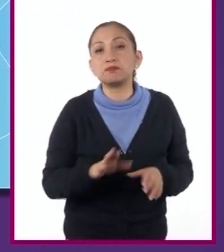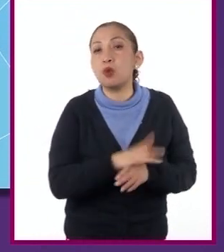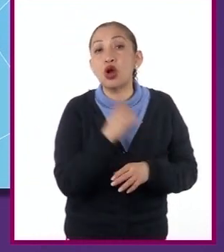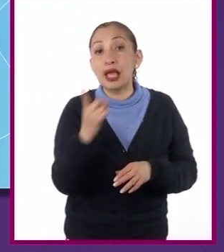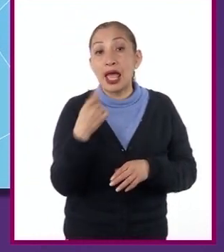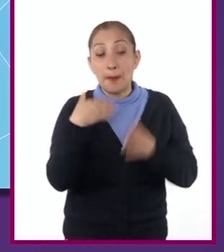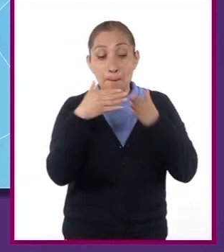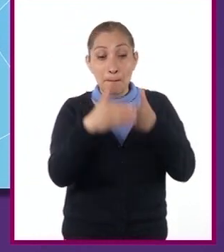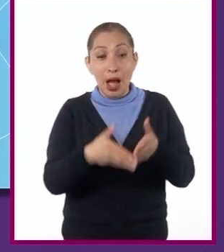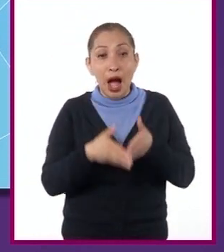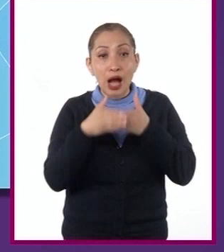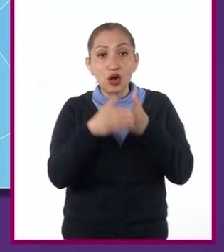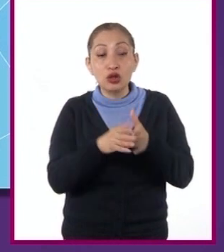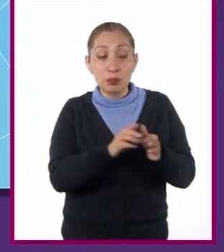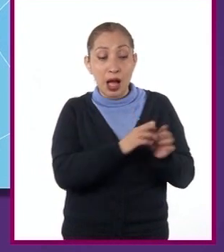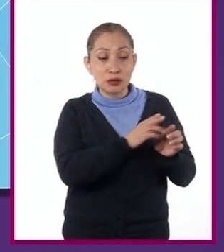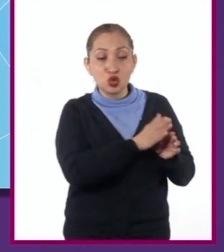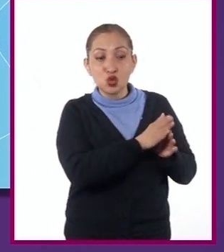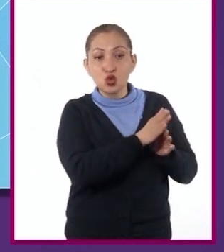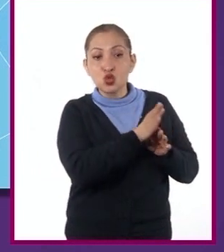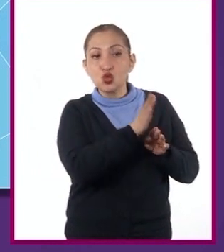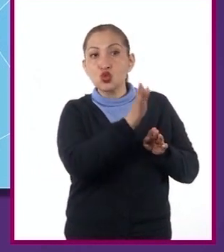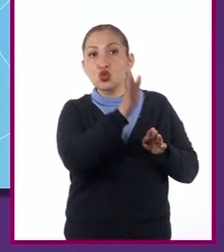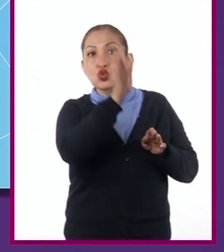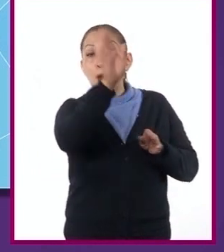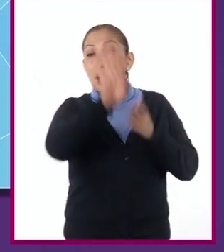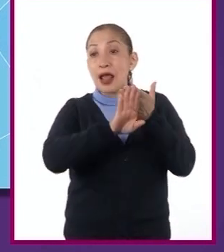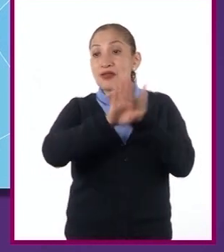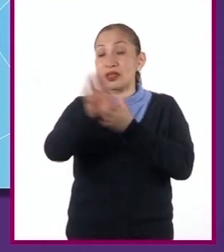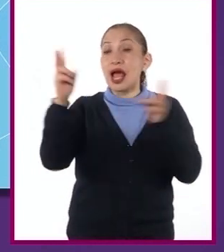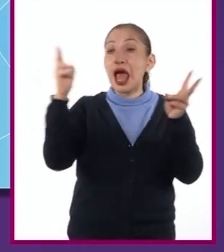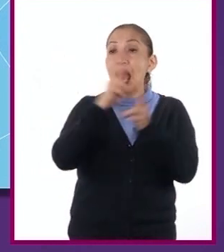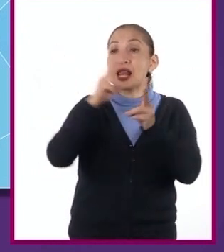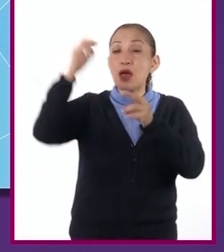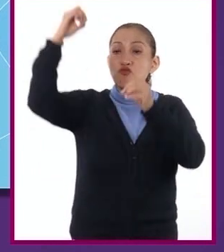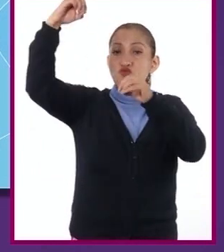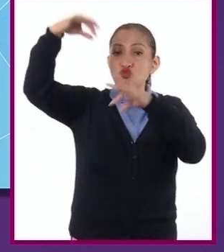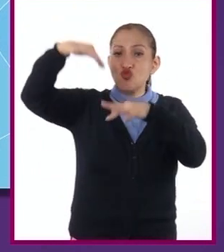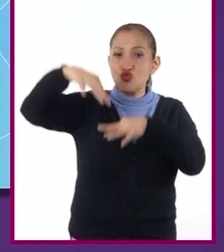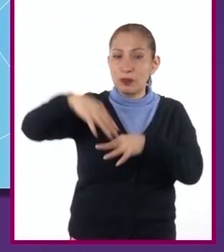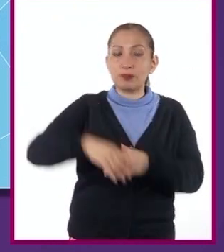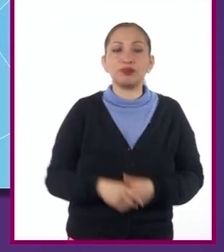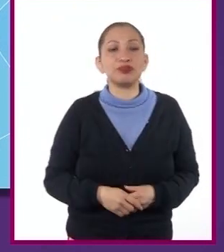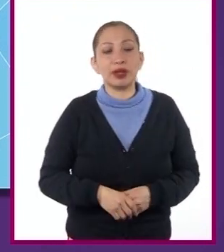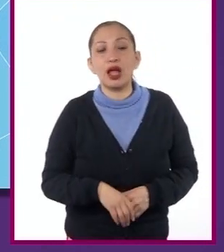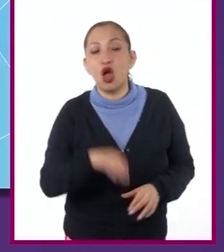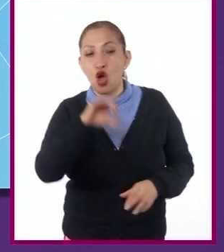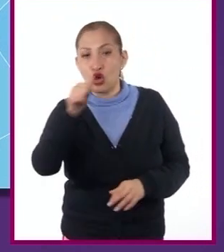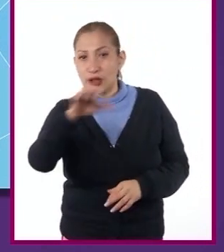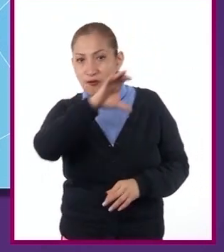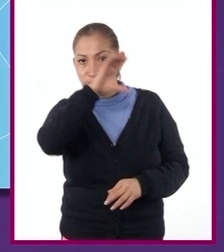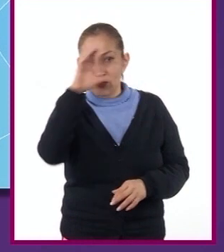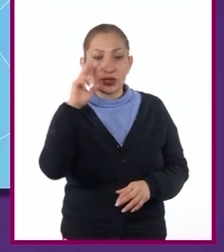las embarcaciones iban más al norte para evitar los vientos alisios. En esta otra